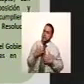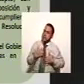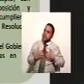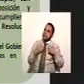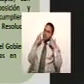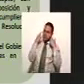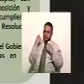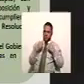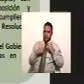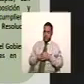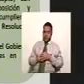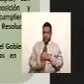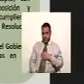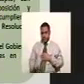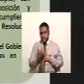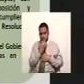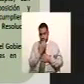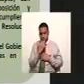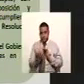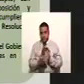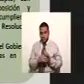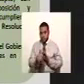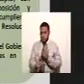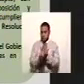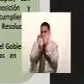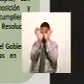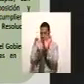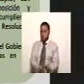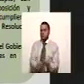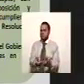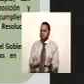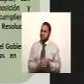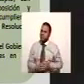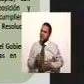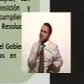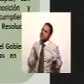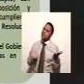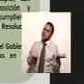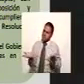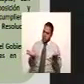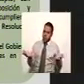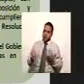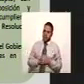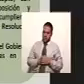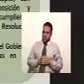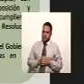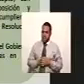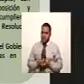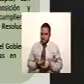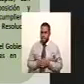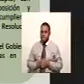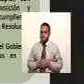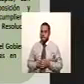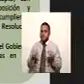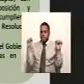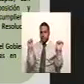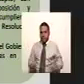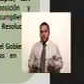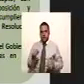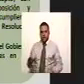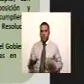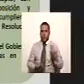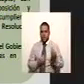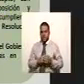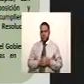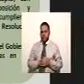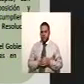que ver con la certificación legal de quien va a entrar a prestar el servicio, estaban teniendo una